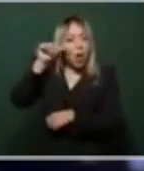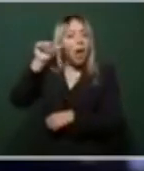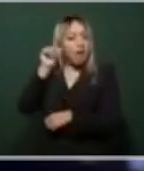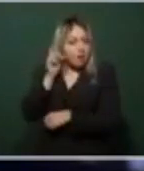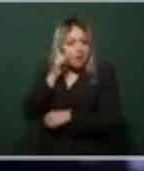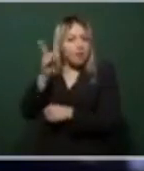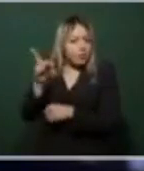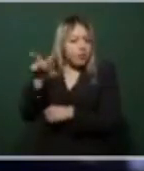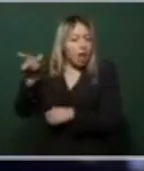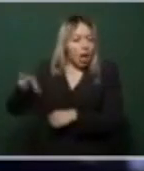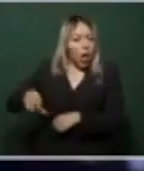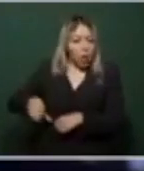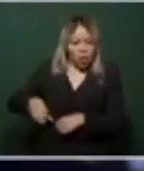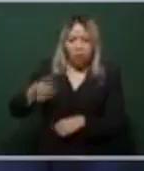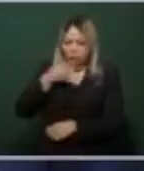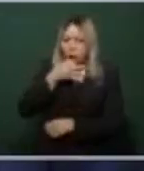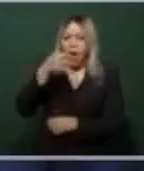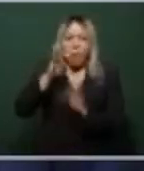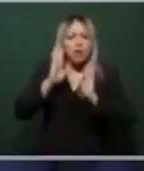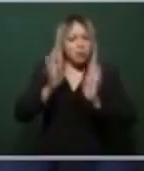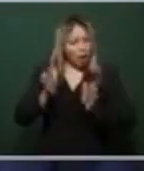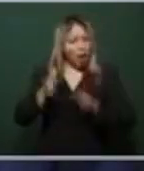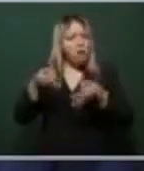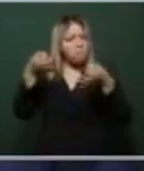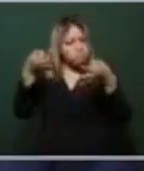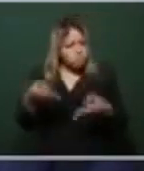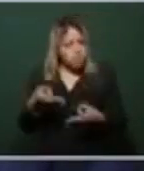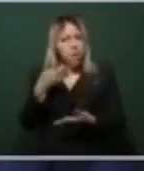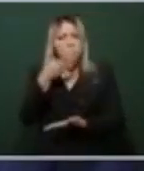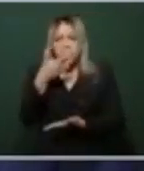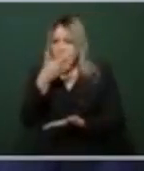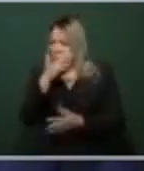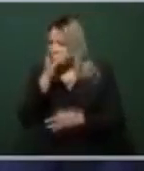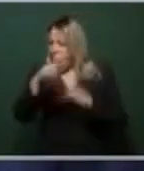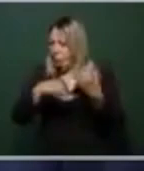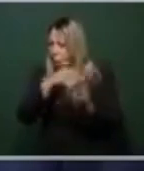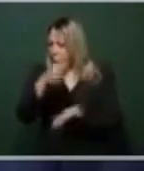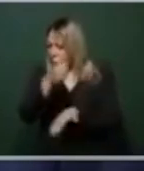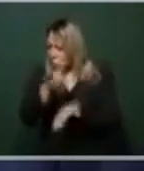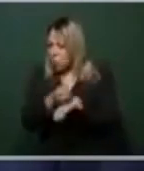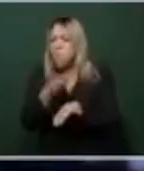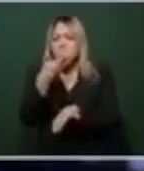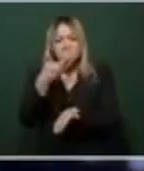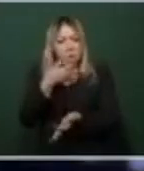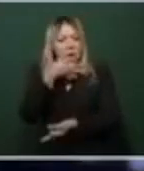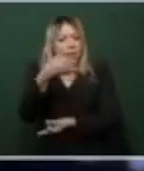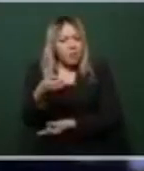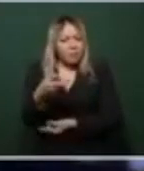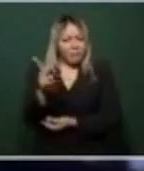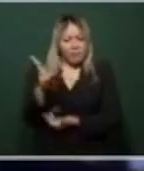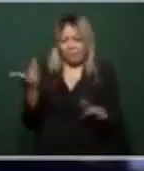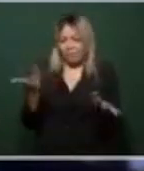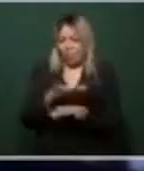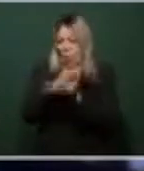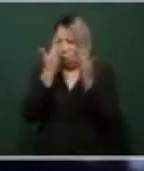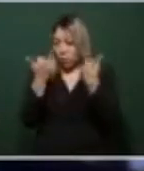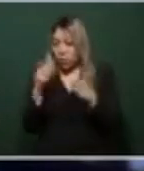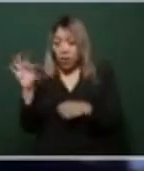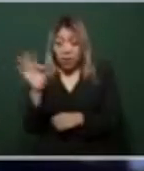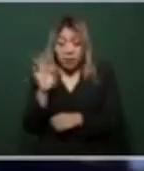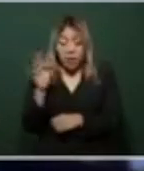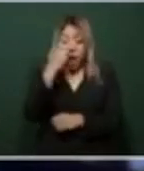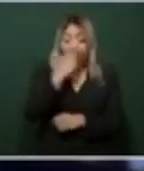notificó a la universidad, sí se hizo todo pues en regla y en forma. Entonces aquí es, o Pontigo Loyola